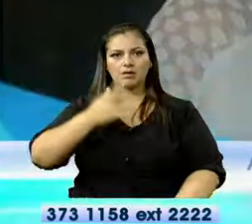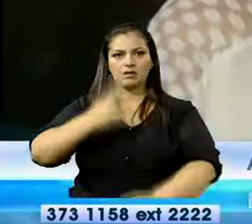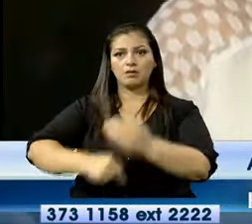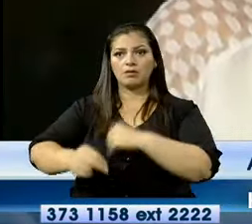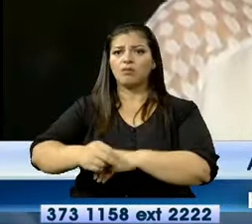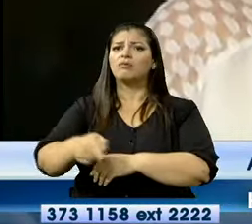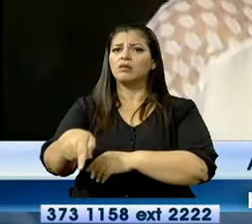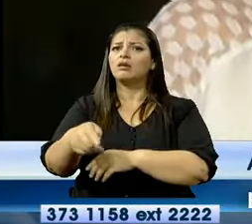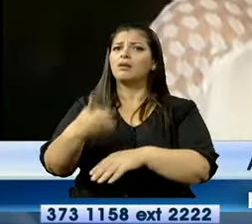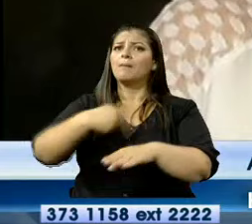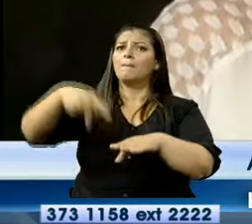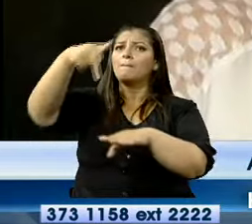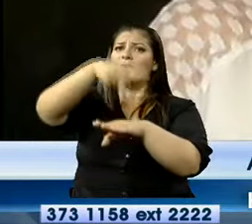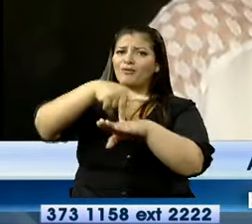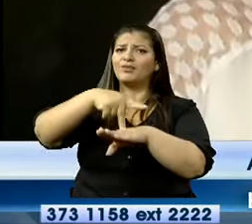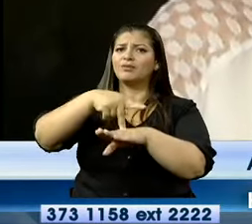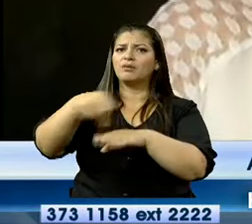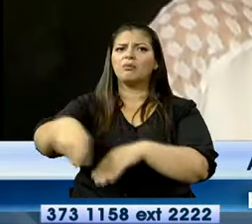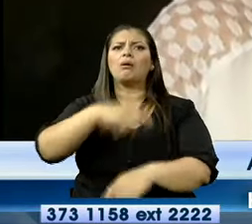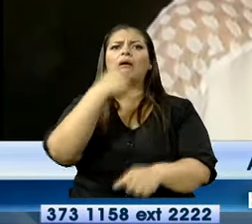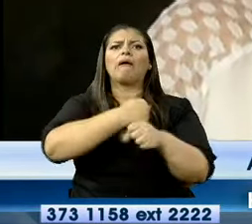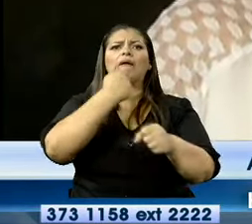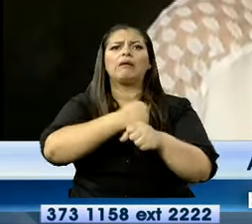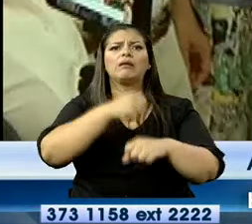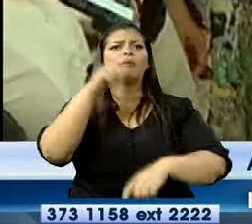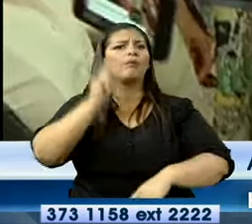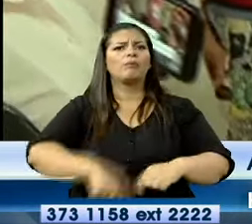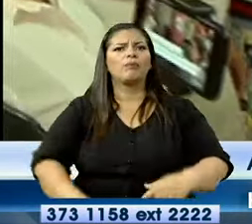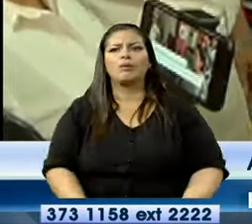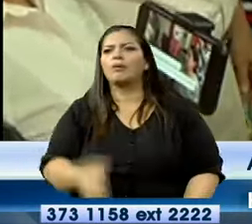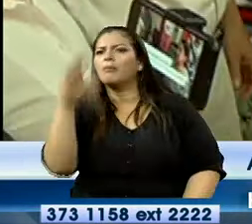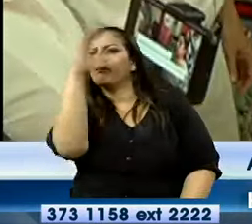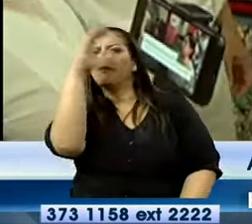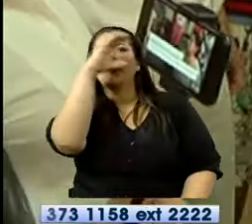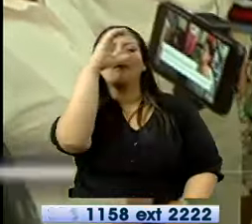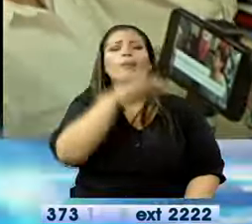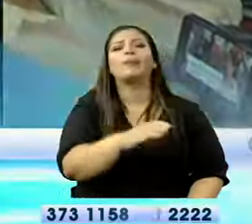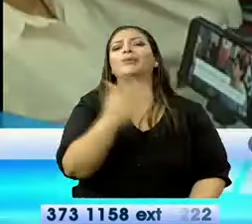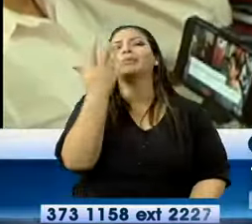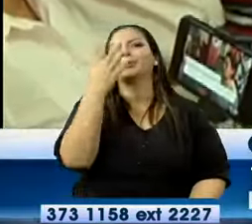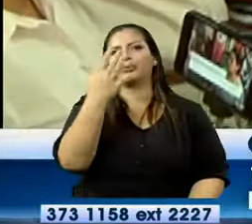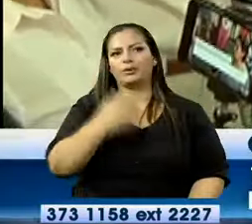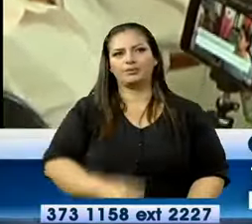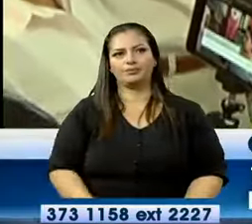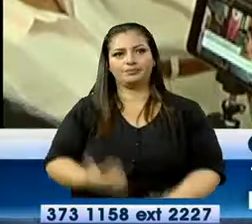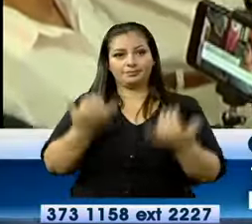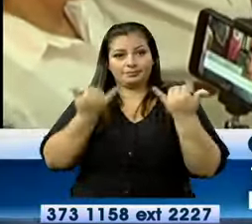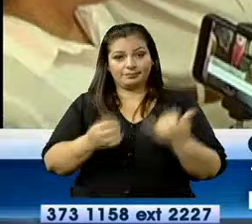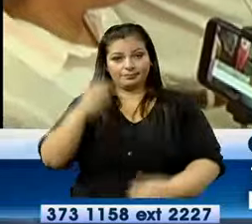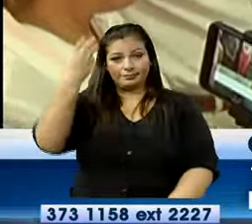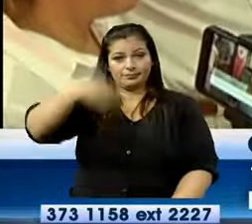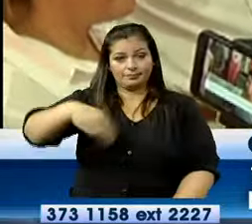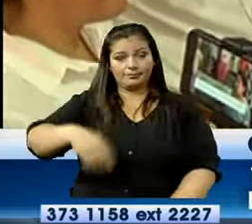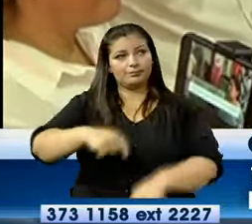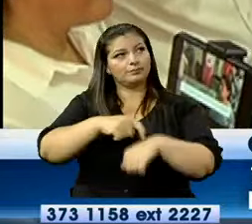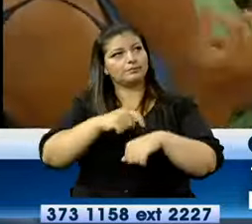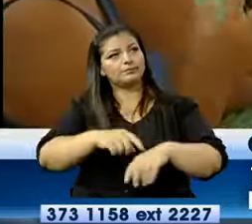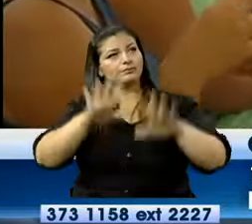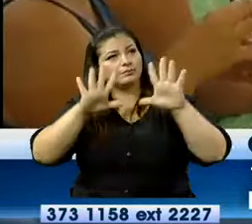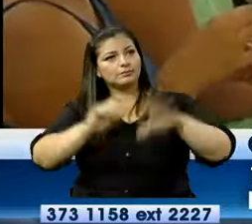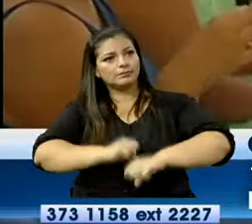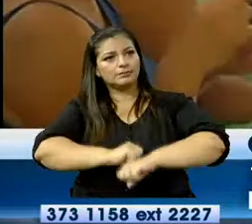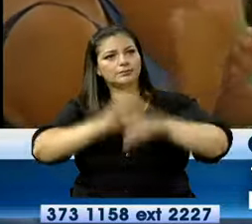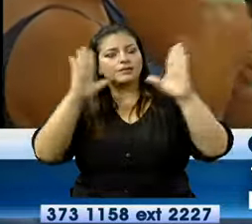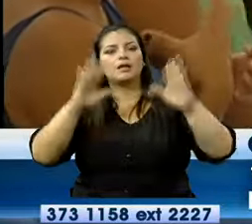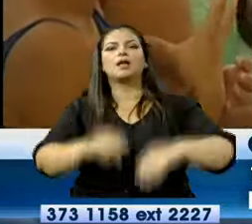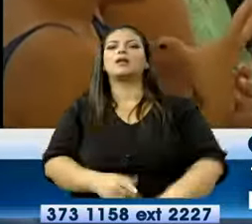no la pueden ejercer porque están escasos los trabajos. Este miércoles a las 10 de la mañana efectuará el lanzamiento oficial de